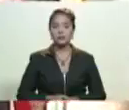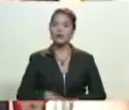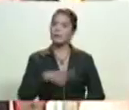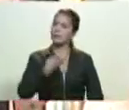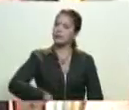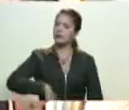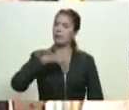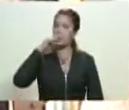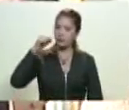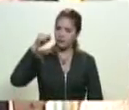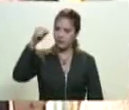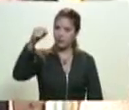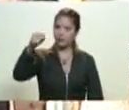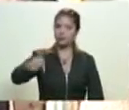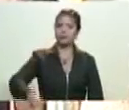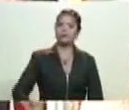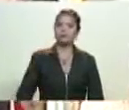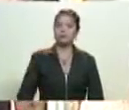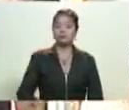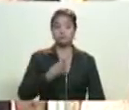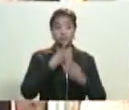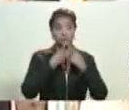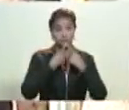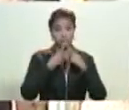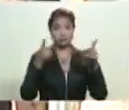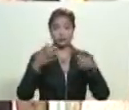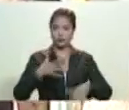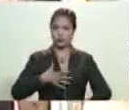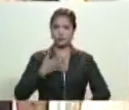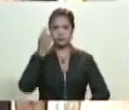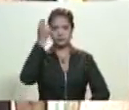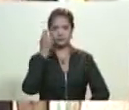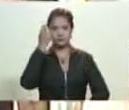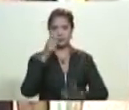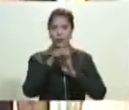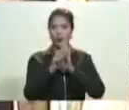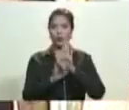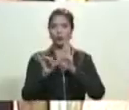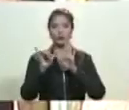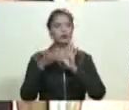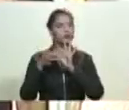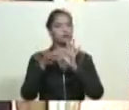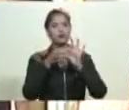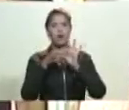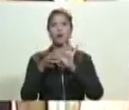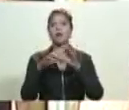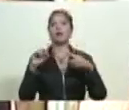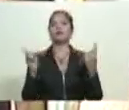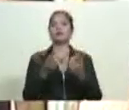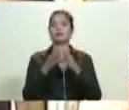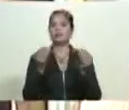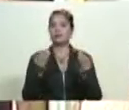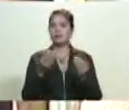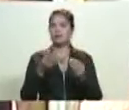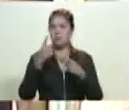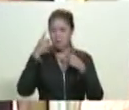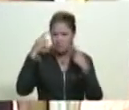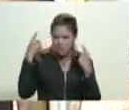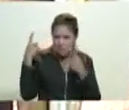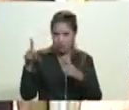Presidente Maduro, se lo decimos como constituyentes, soberanos que somos, no lo vamos a dejar